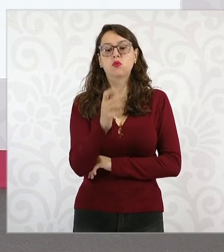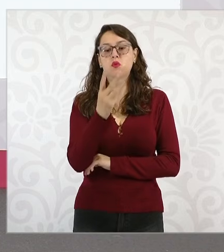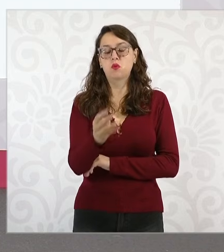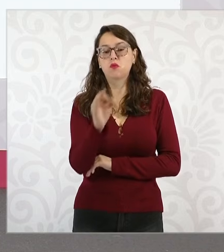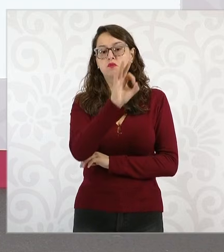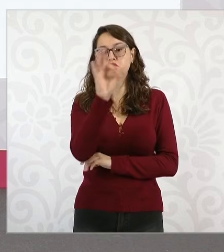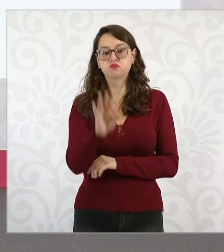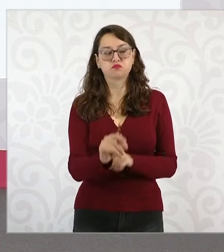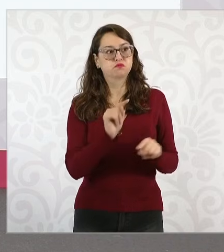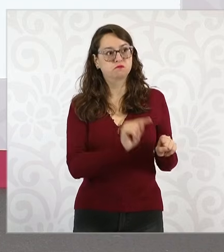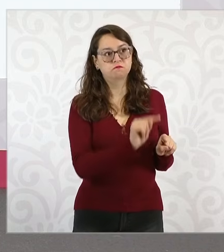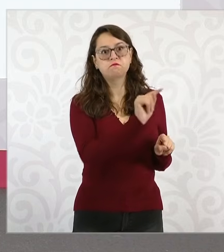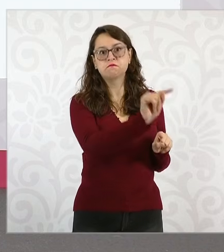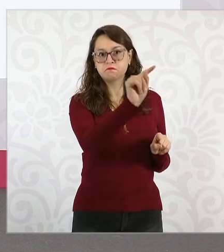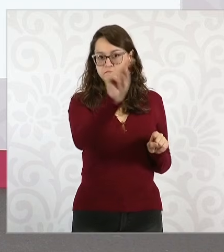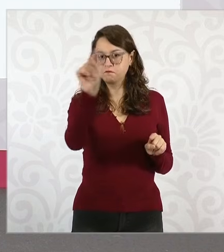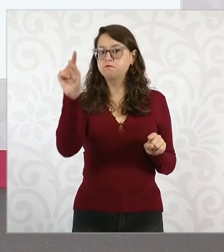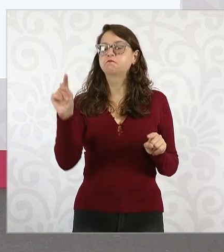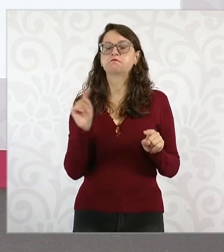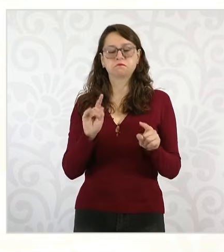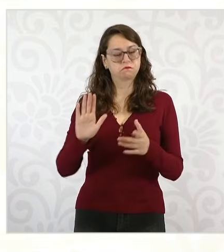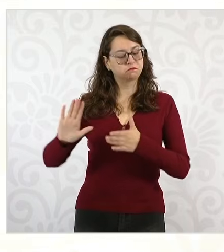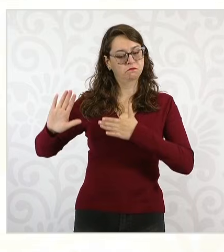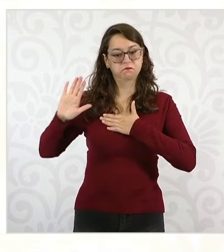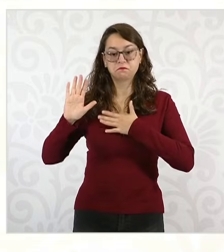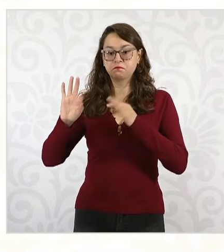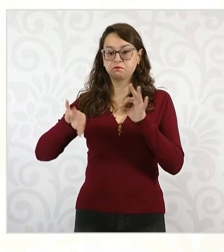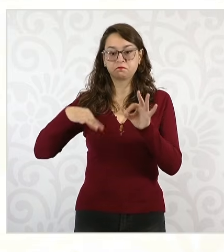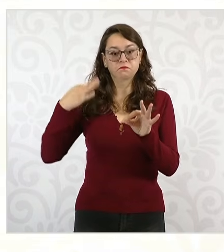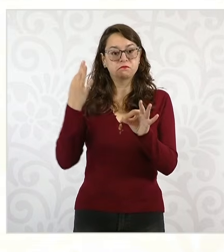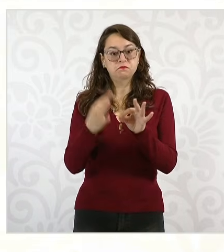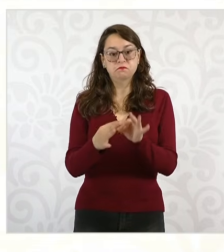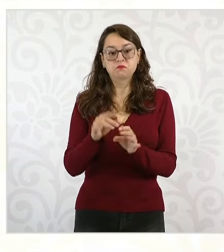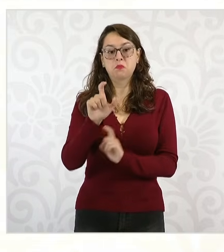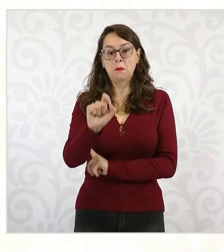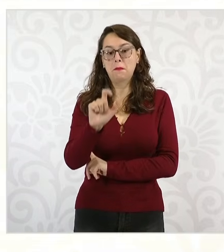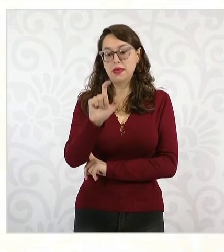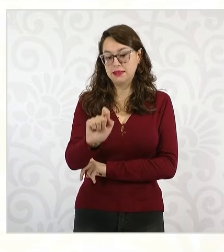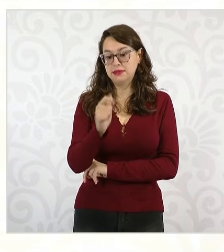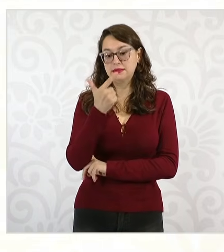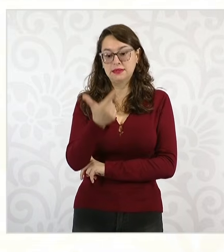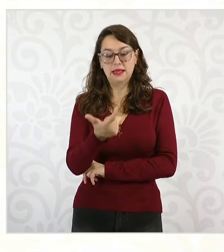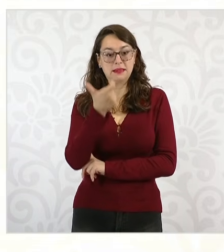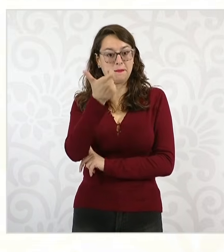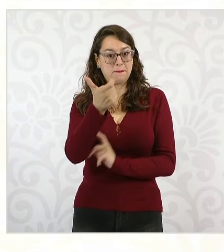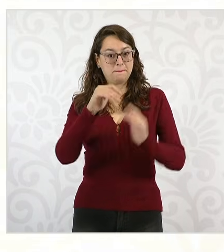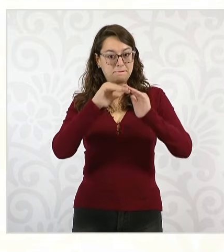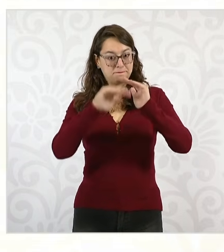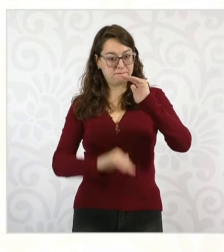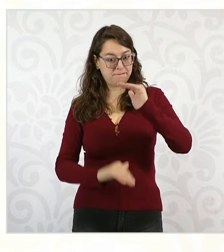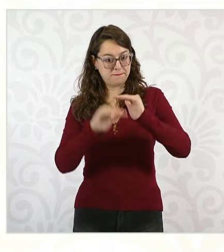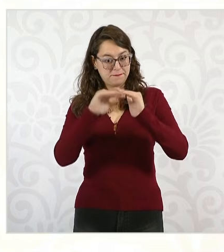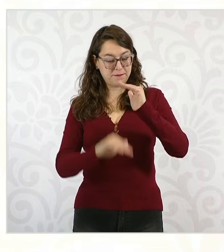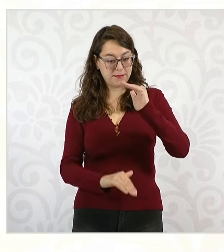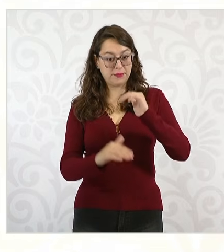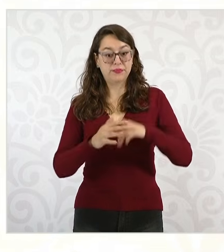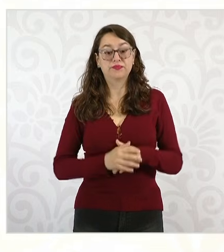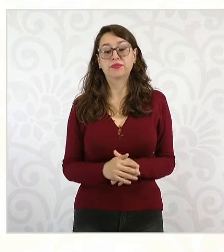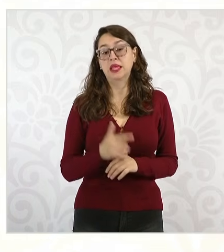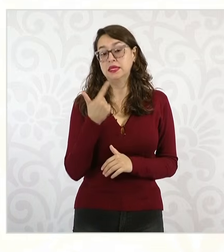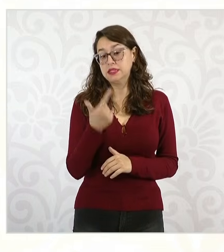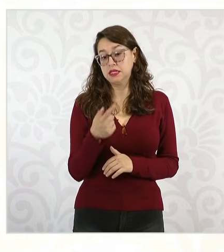79.4% de estaciones que están comercializando este combustible en menos de 27 pesos, un 7.9